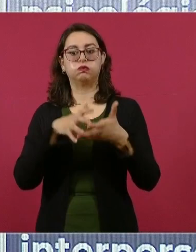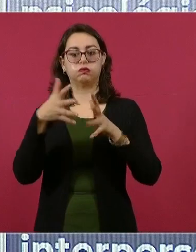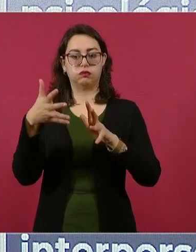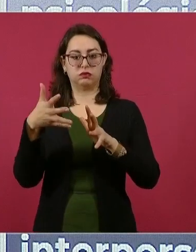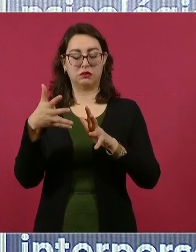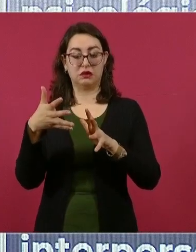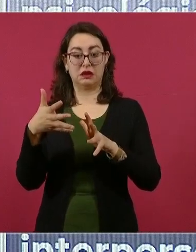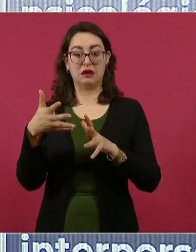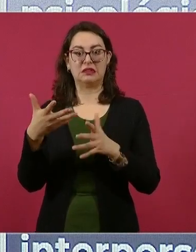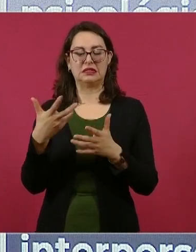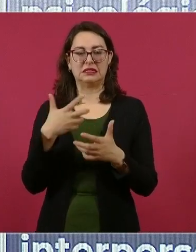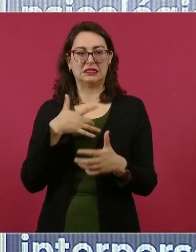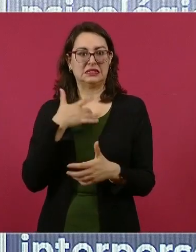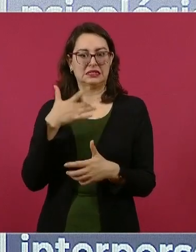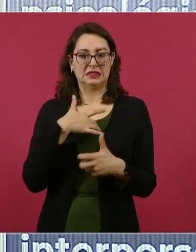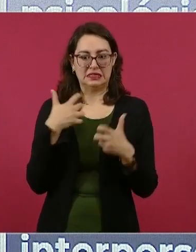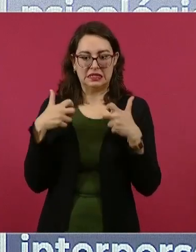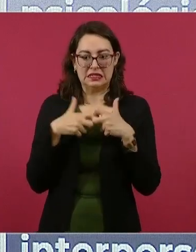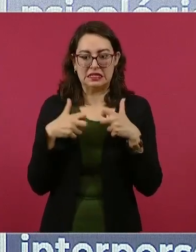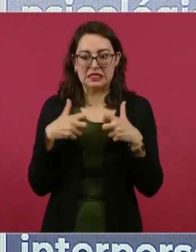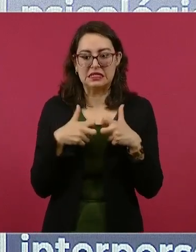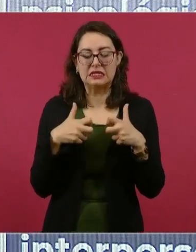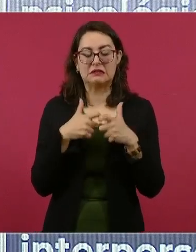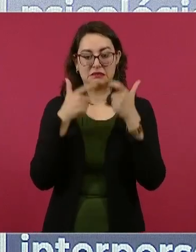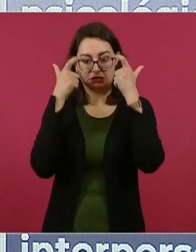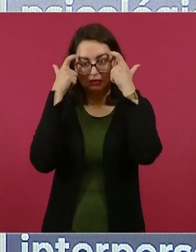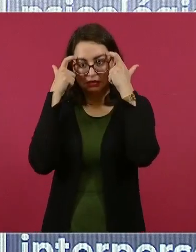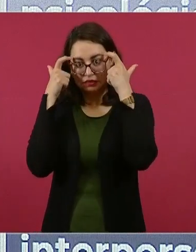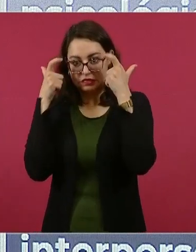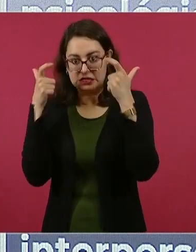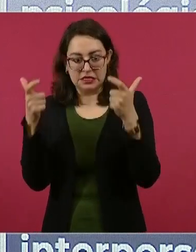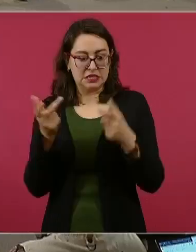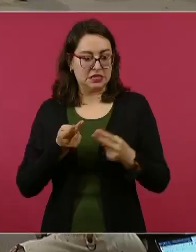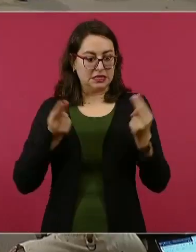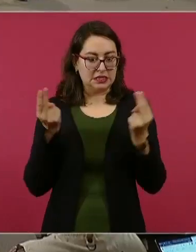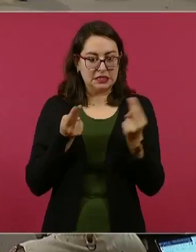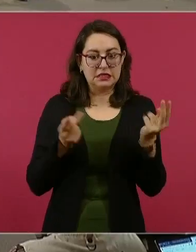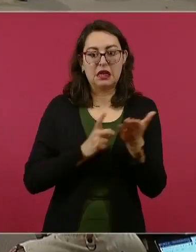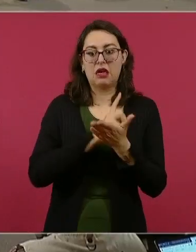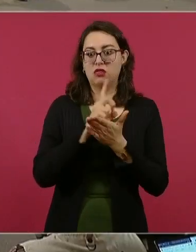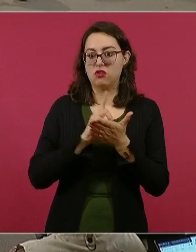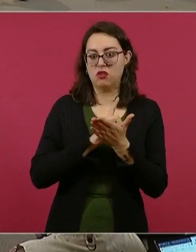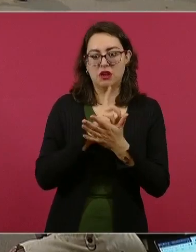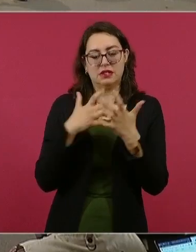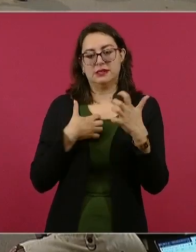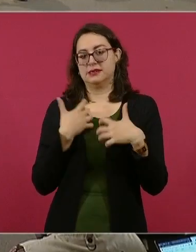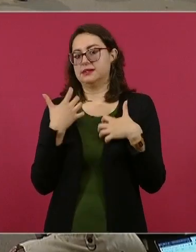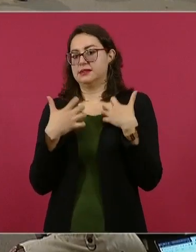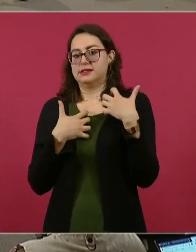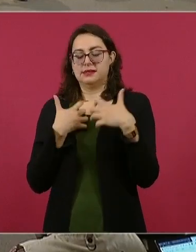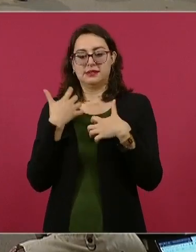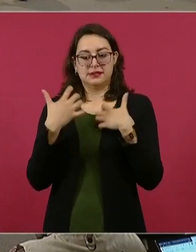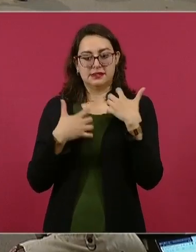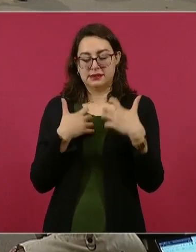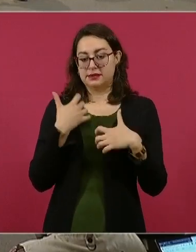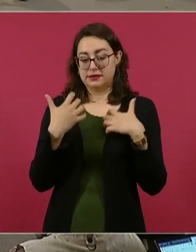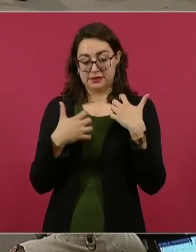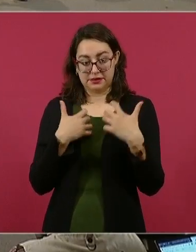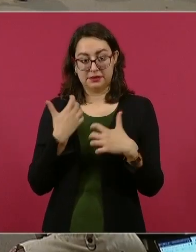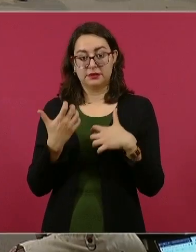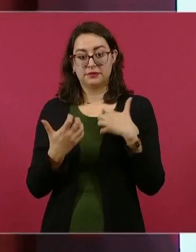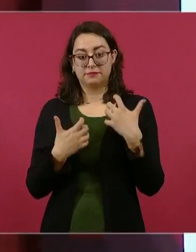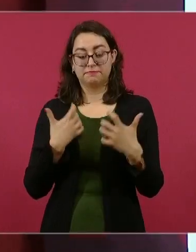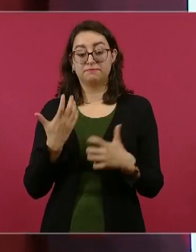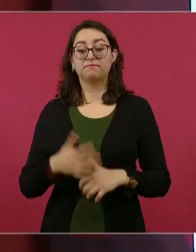con la ansiedad que causa la deprivación de las sustancias, de las drogas. Lo mencionaré ahora.